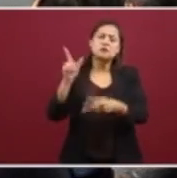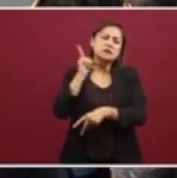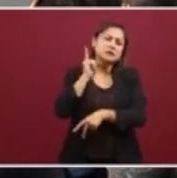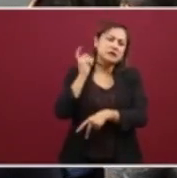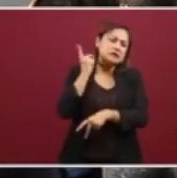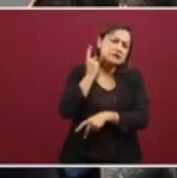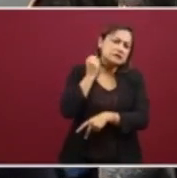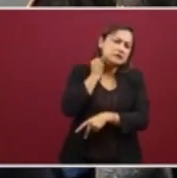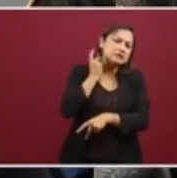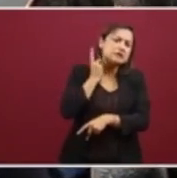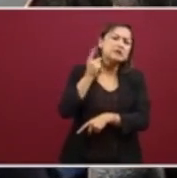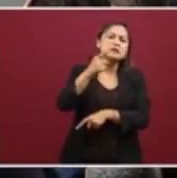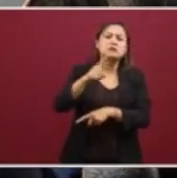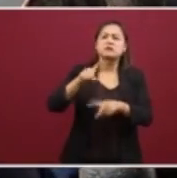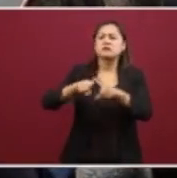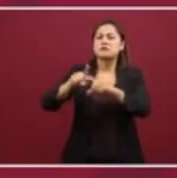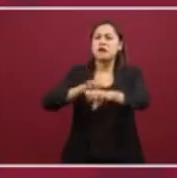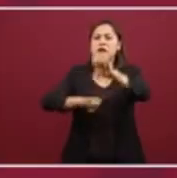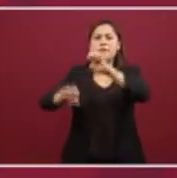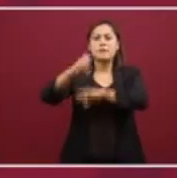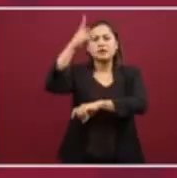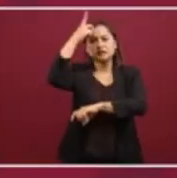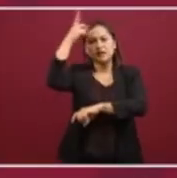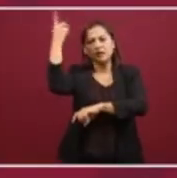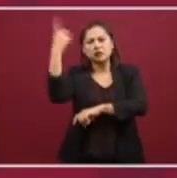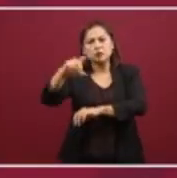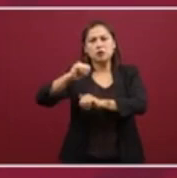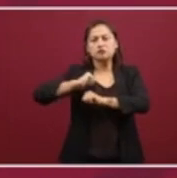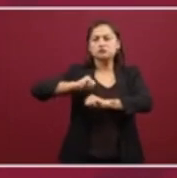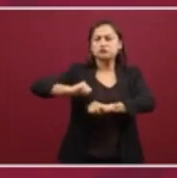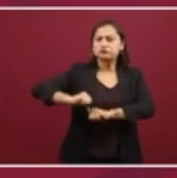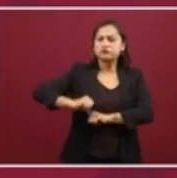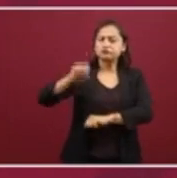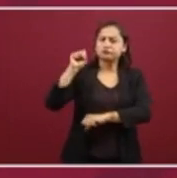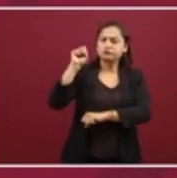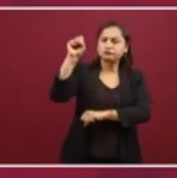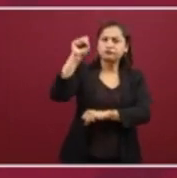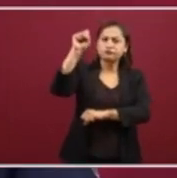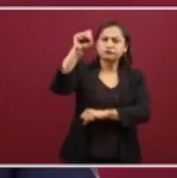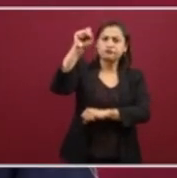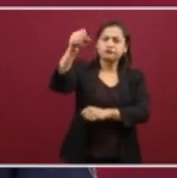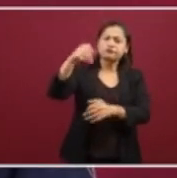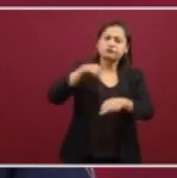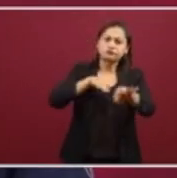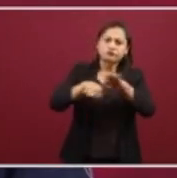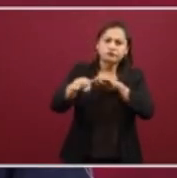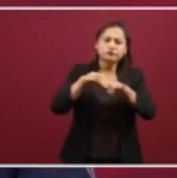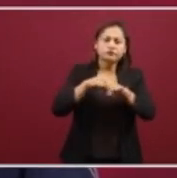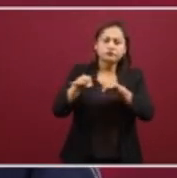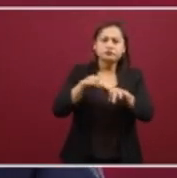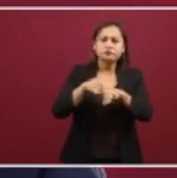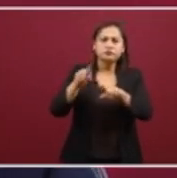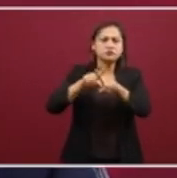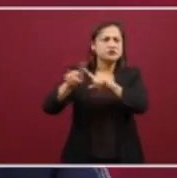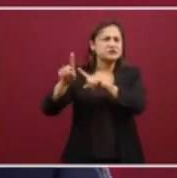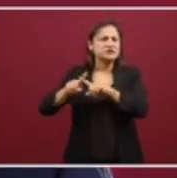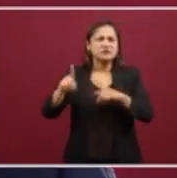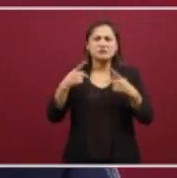dirigentes empresariales, dirigentes obreros. Se ha estado haciendo